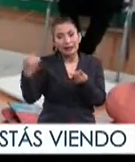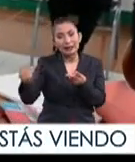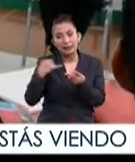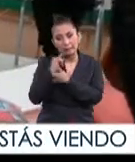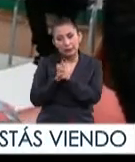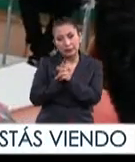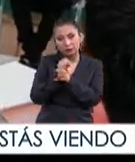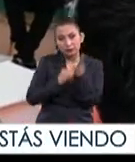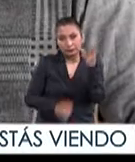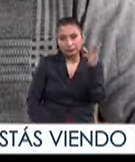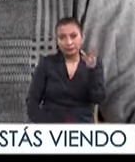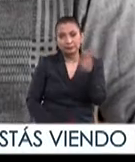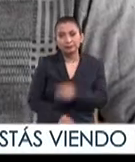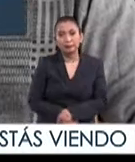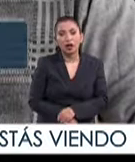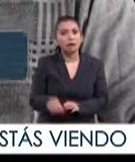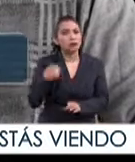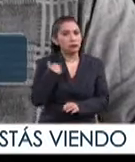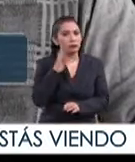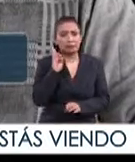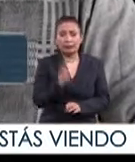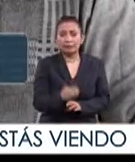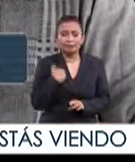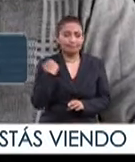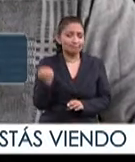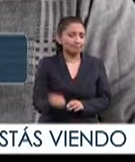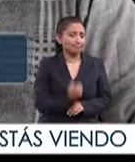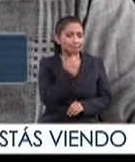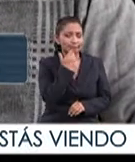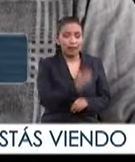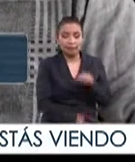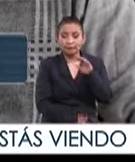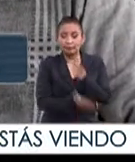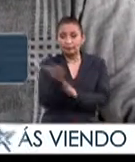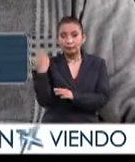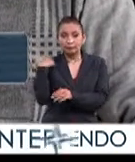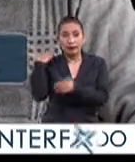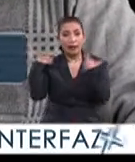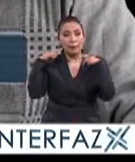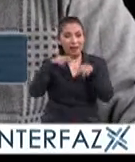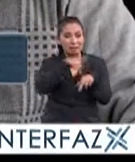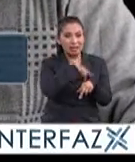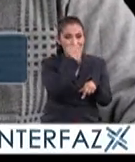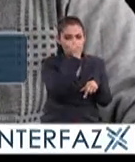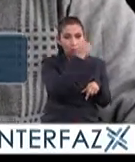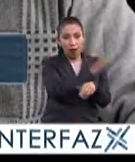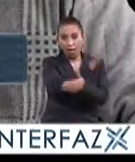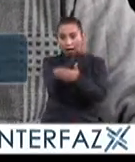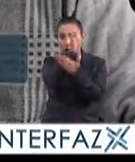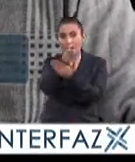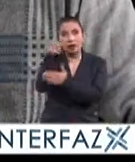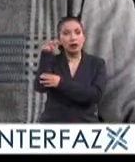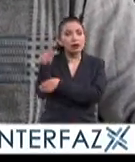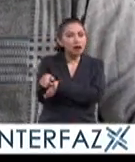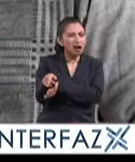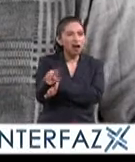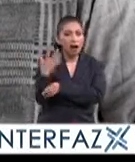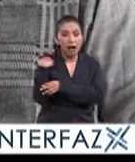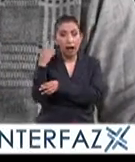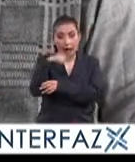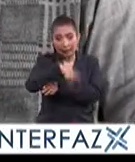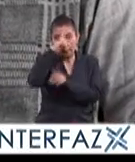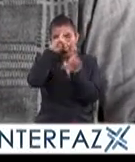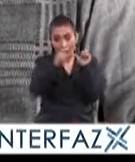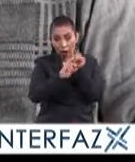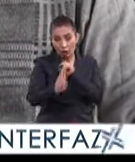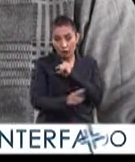y la investigación. Yo he tenido el privilegio de ir a representar a mi casa de estudios a nivel